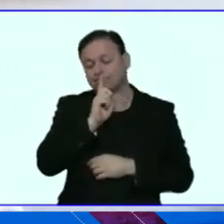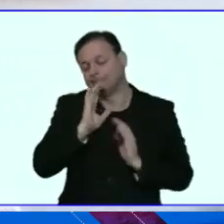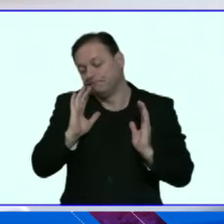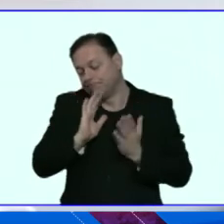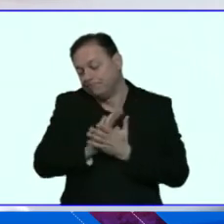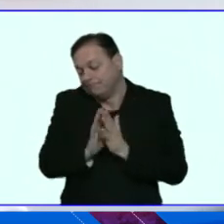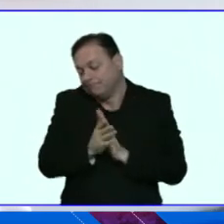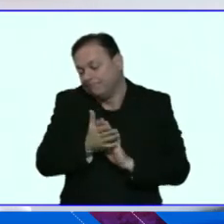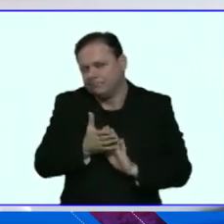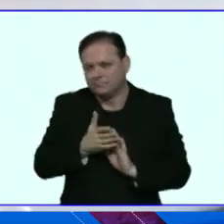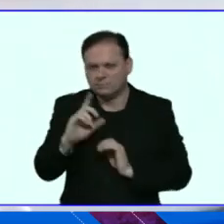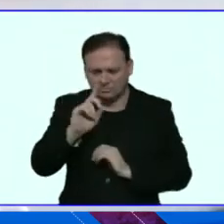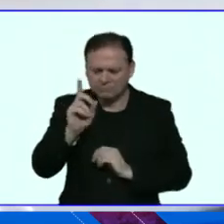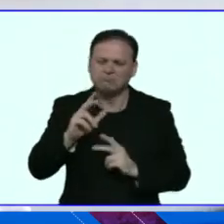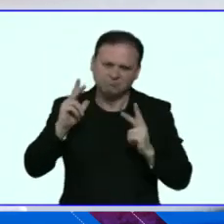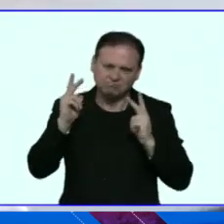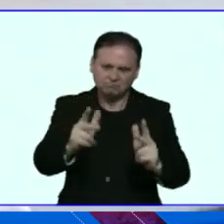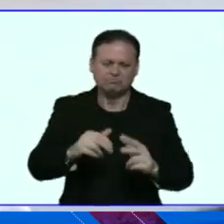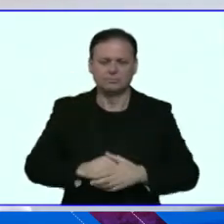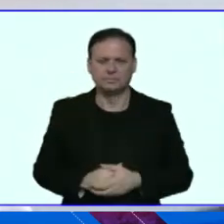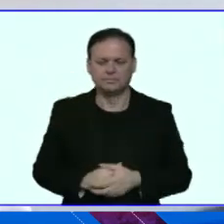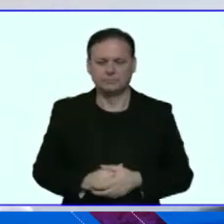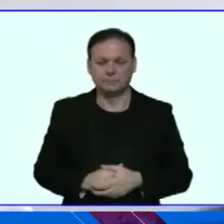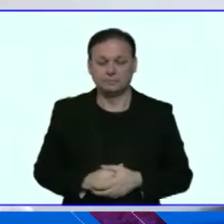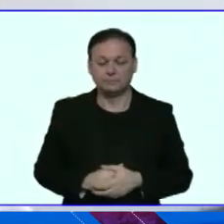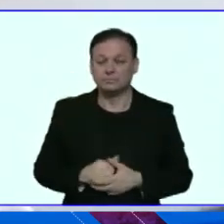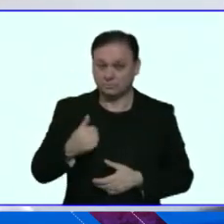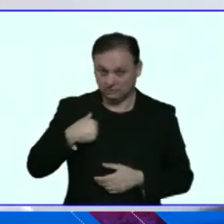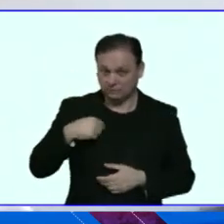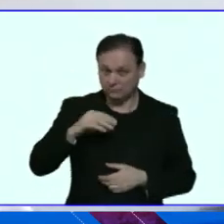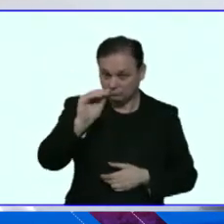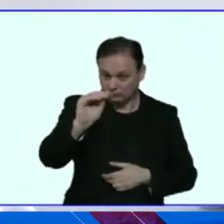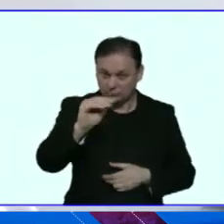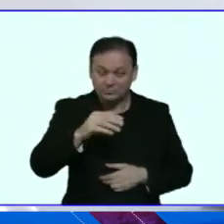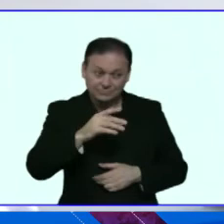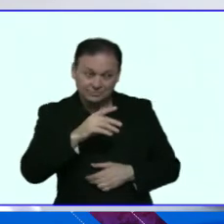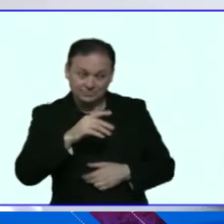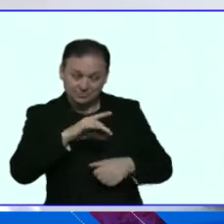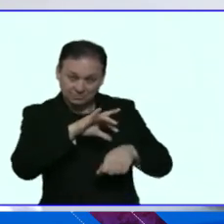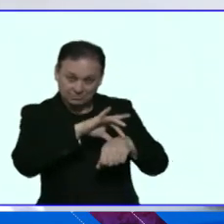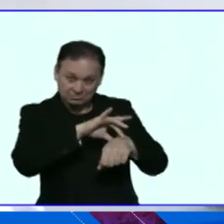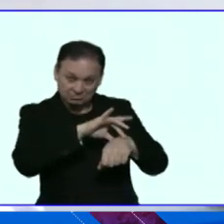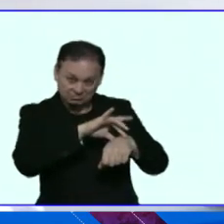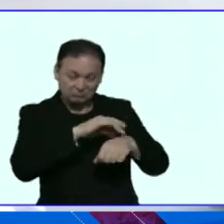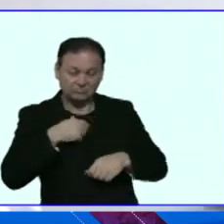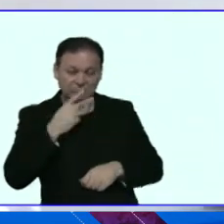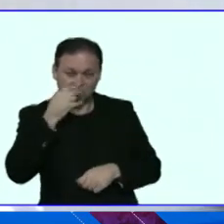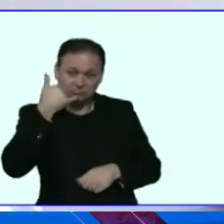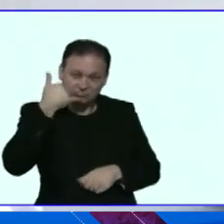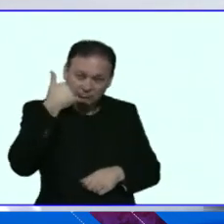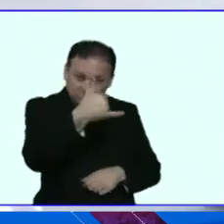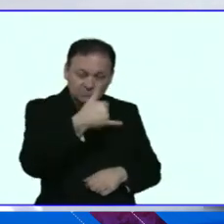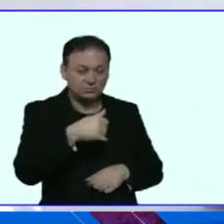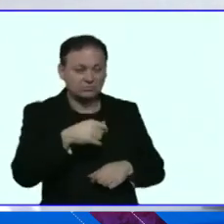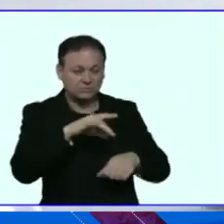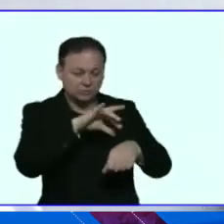puedo hacer. Totalmente. Mira, nosotros nos comprometemos a llamarle también a la doctora González. Yo no, sinceramente la veo muy profesional a ella. No